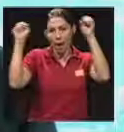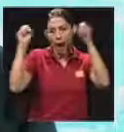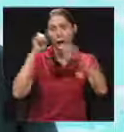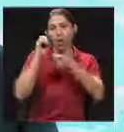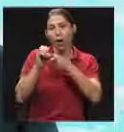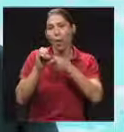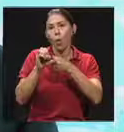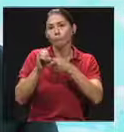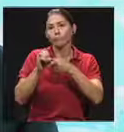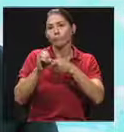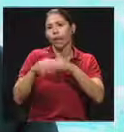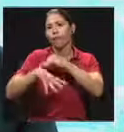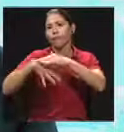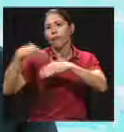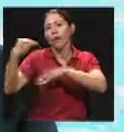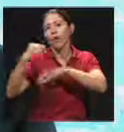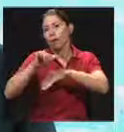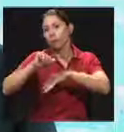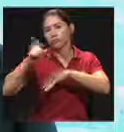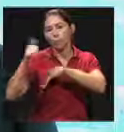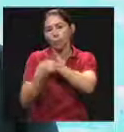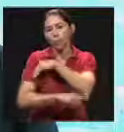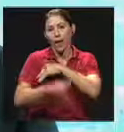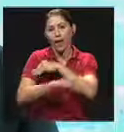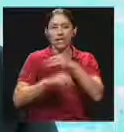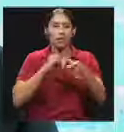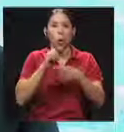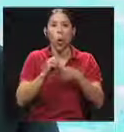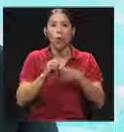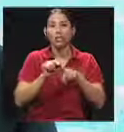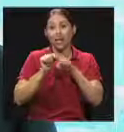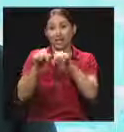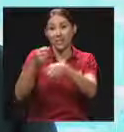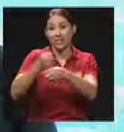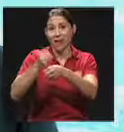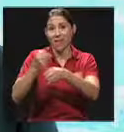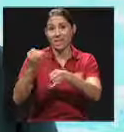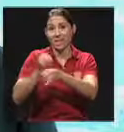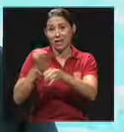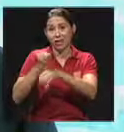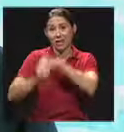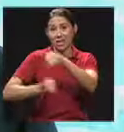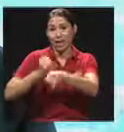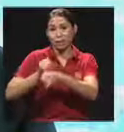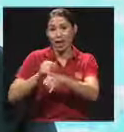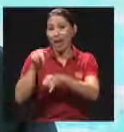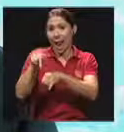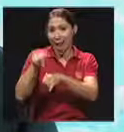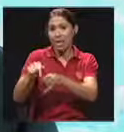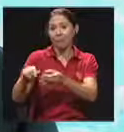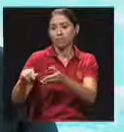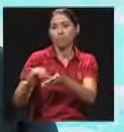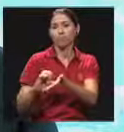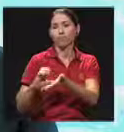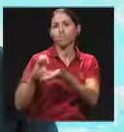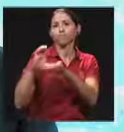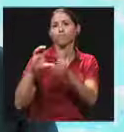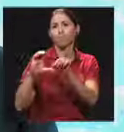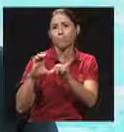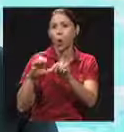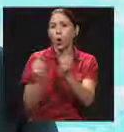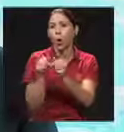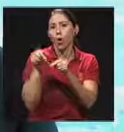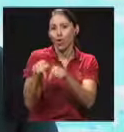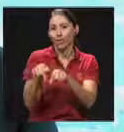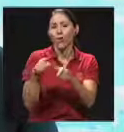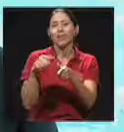una embajada fuera de Costa Rica o en una institución internacional, tenía un salario extraordinario y con